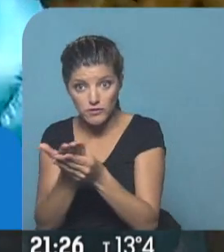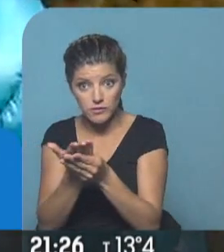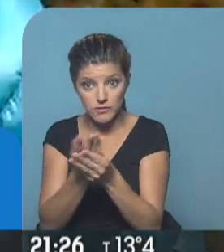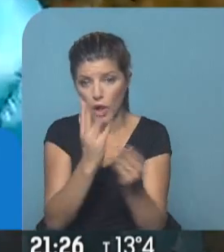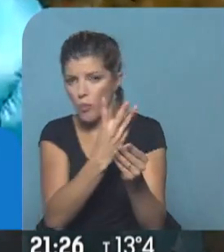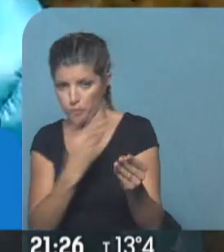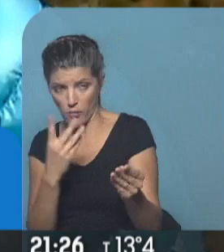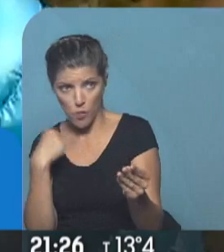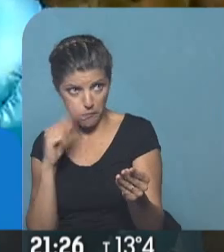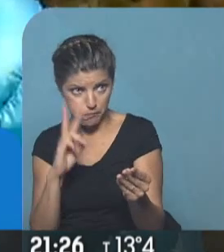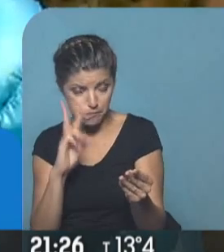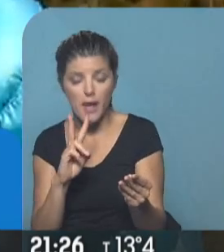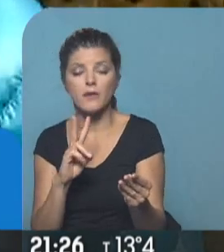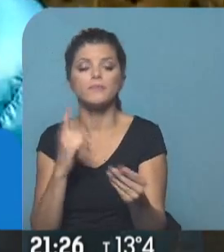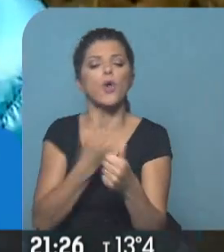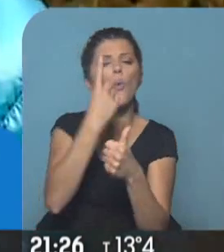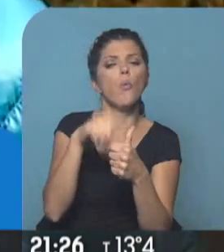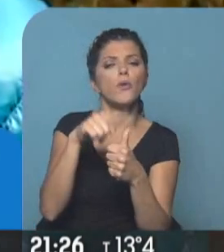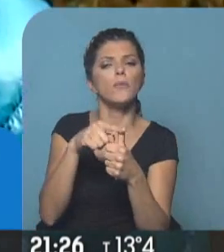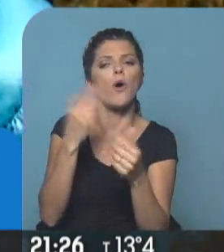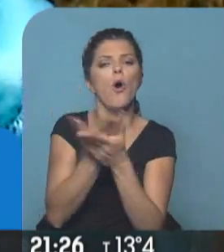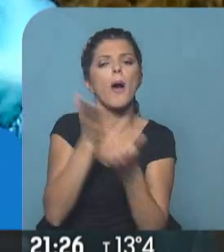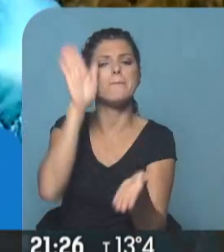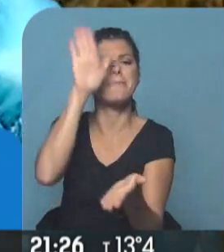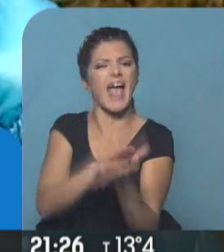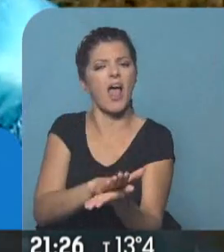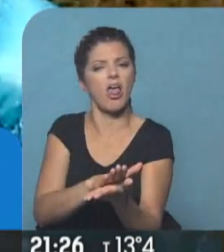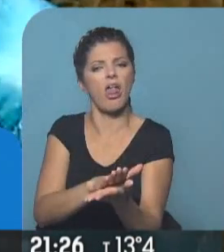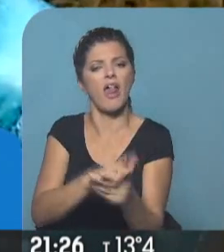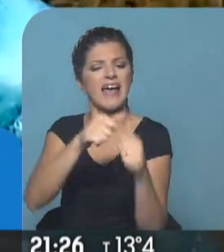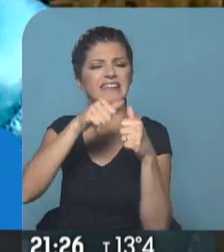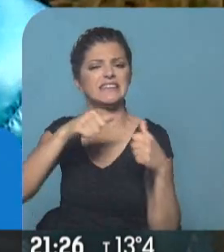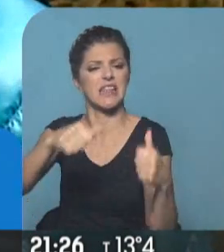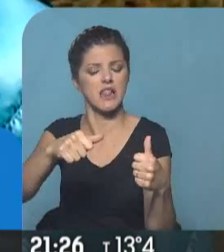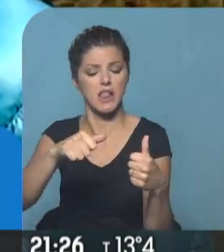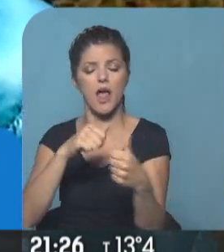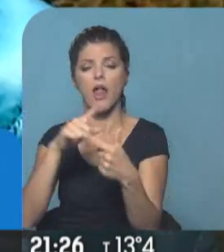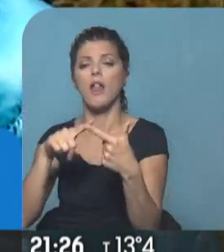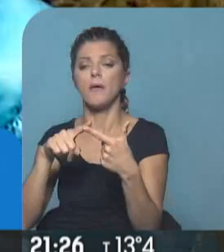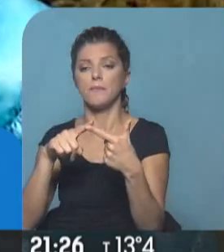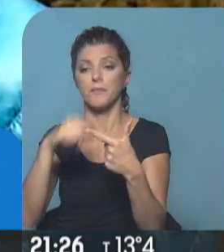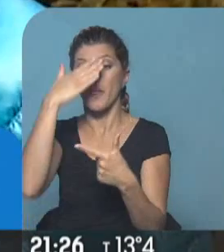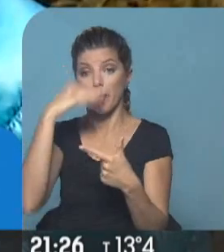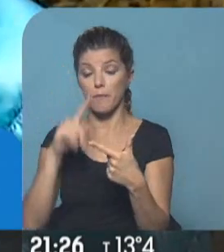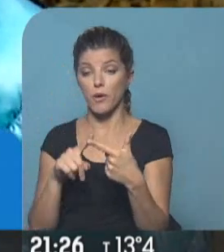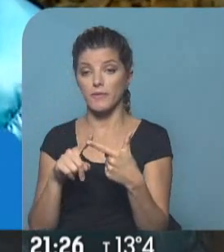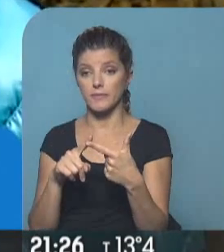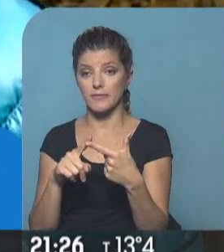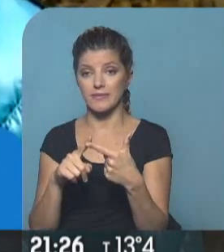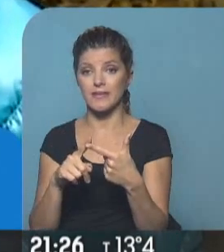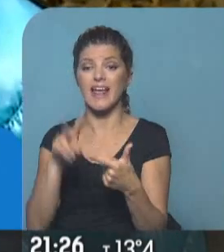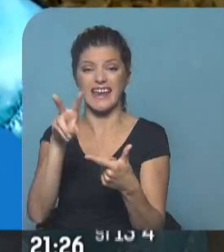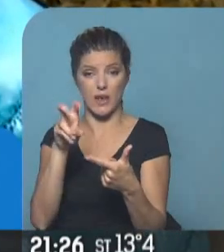ella. Uno tenía una hoja pegada con cinta scotch, después estaban enmendados con liquid